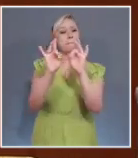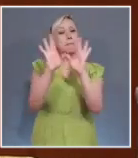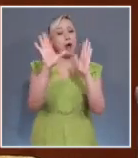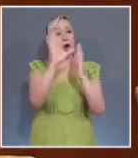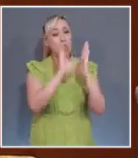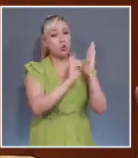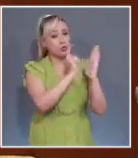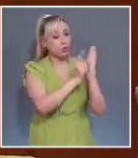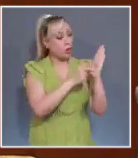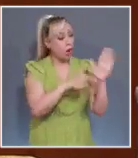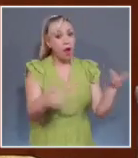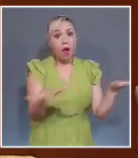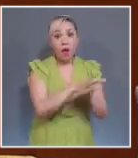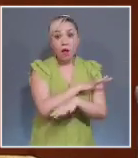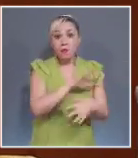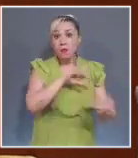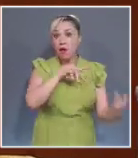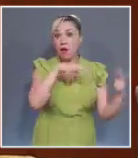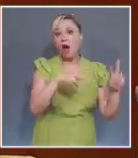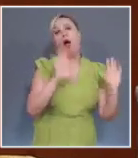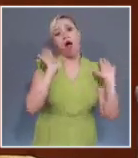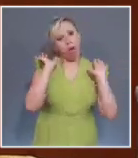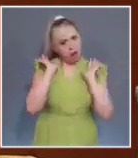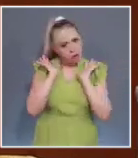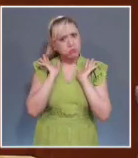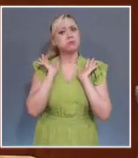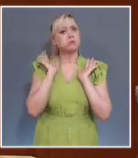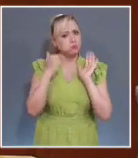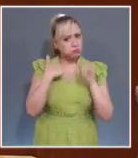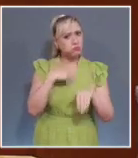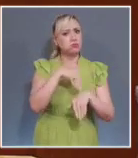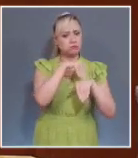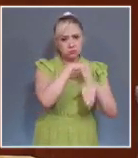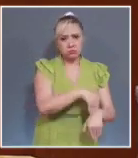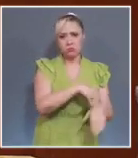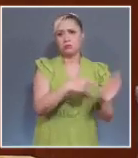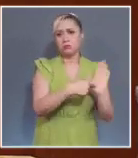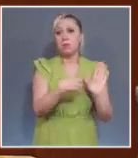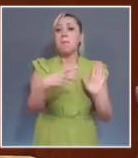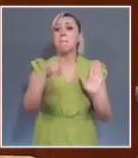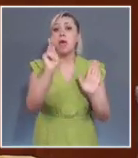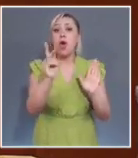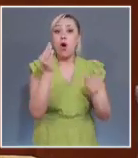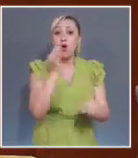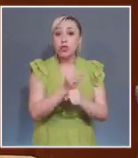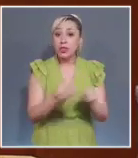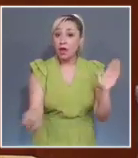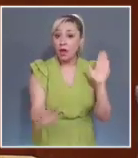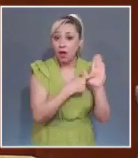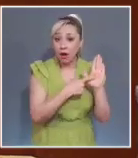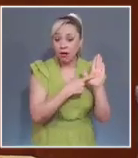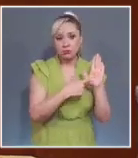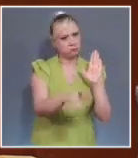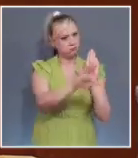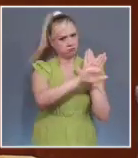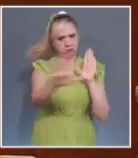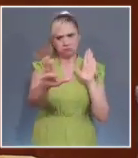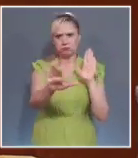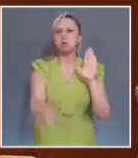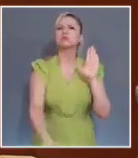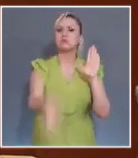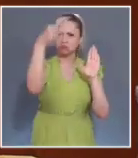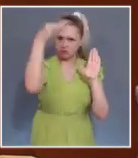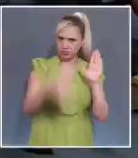haremos que esas otras cosas se cumplan pero mientras no estén haremos que se cumplan las que están